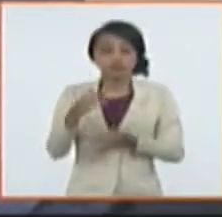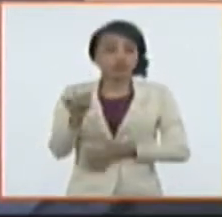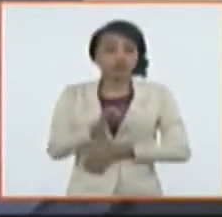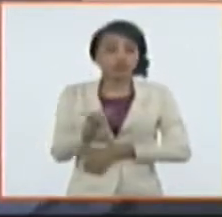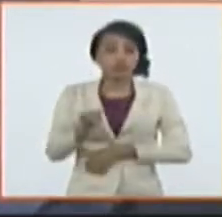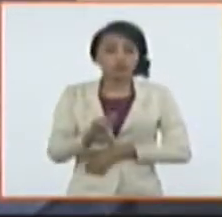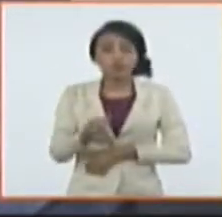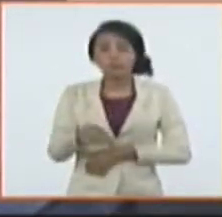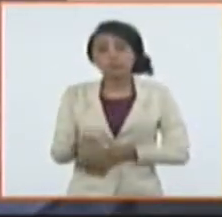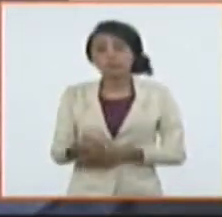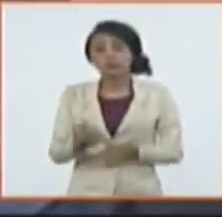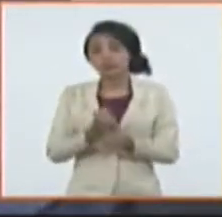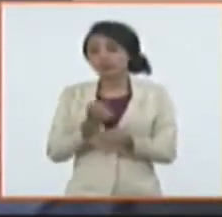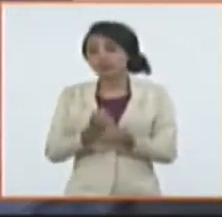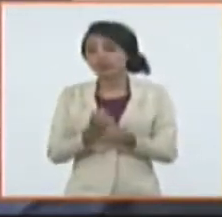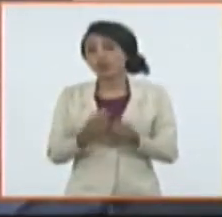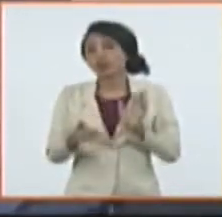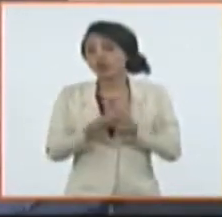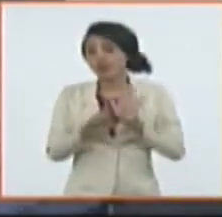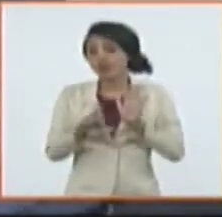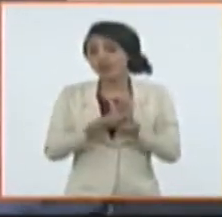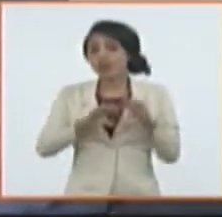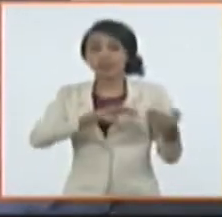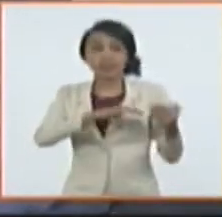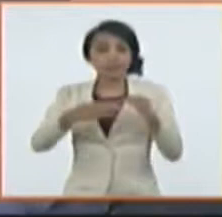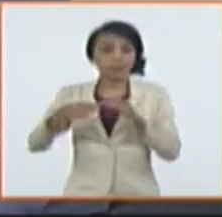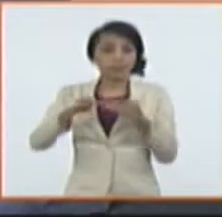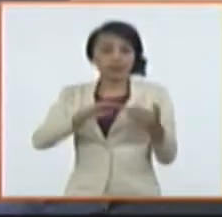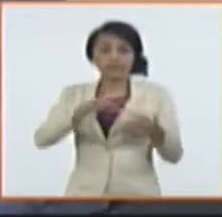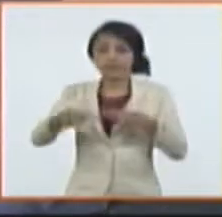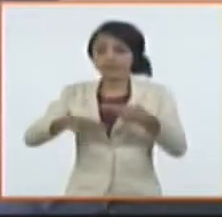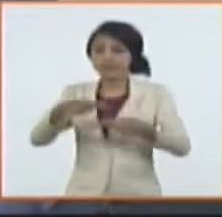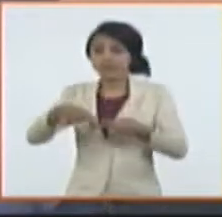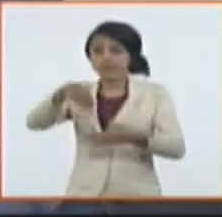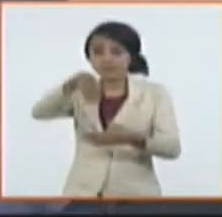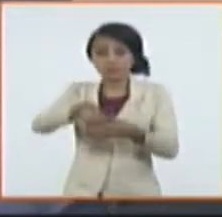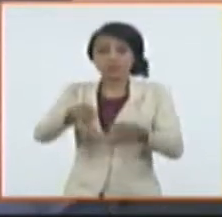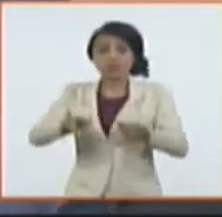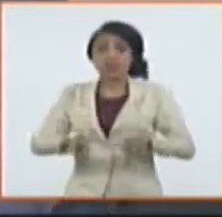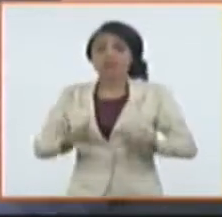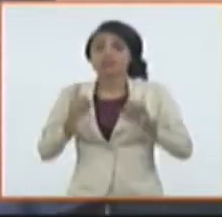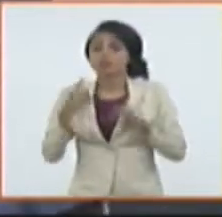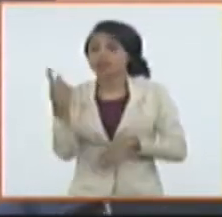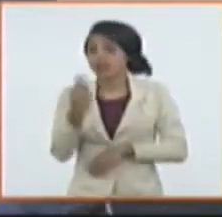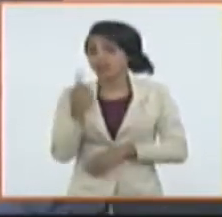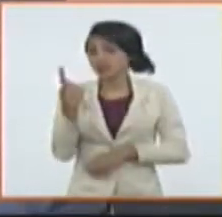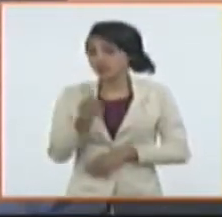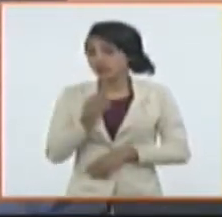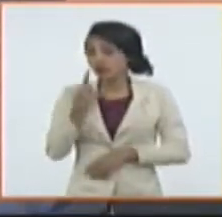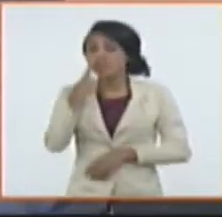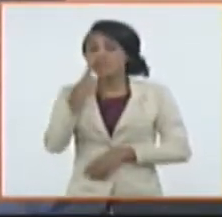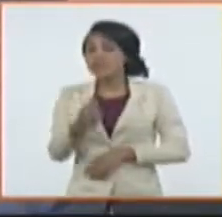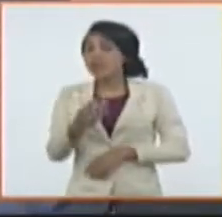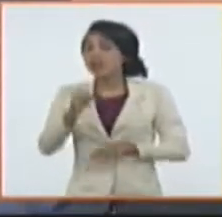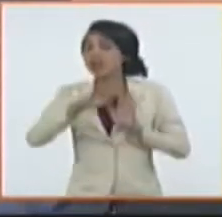se ha ido manteniendo, el debate que hagamos en la Asamblea Nacional, el impacto que vayan teniendo las medidas que hemos